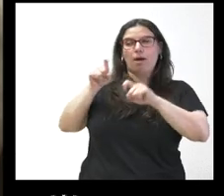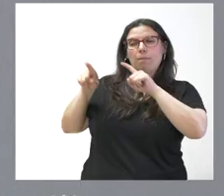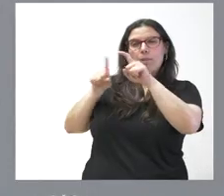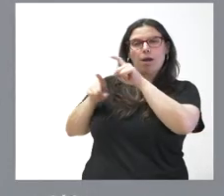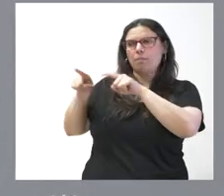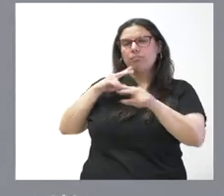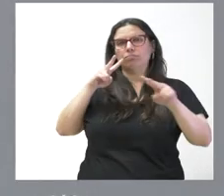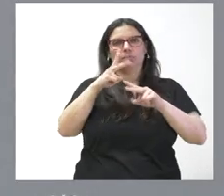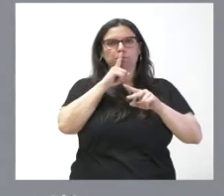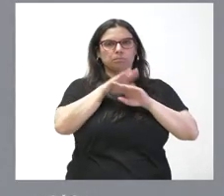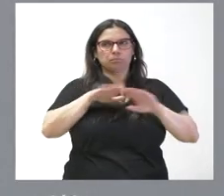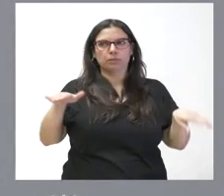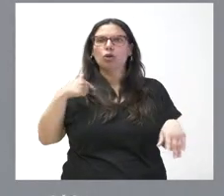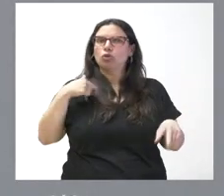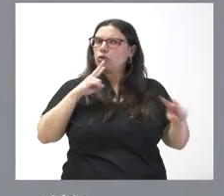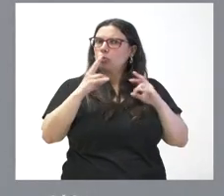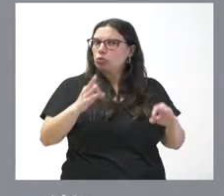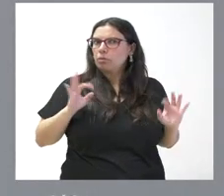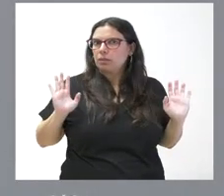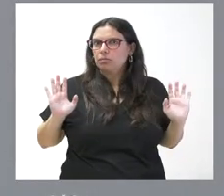A mí me ha hecho algunas preguntas y las he respondido siempre